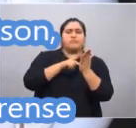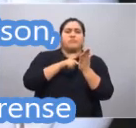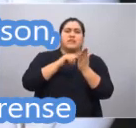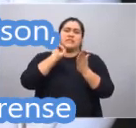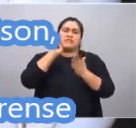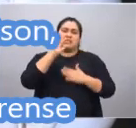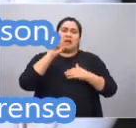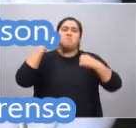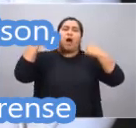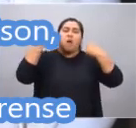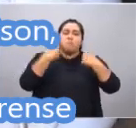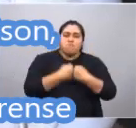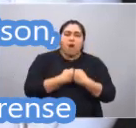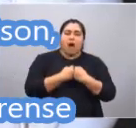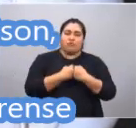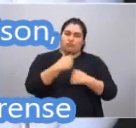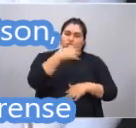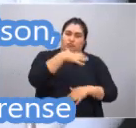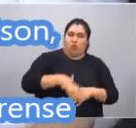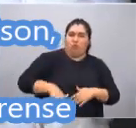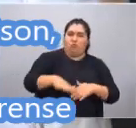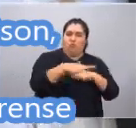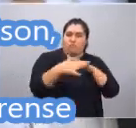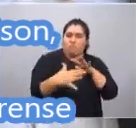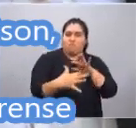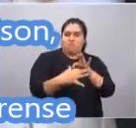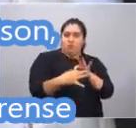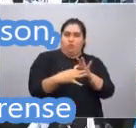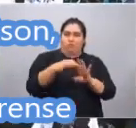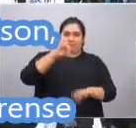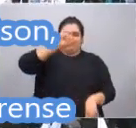Pacto con el Pueblo.